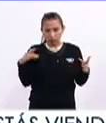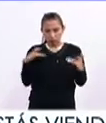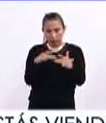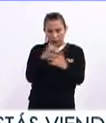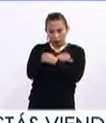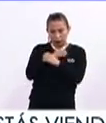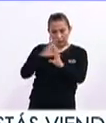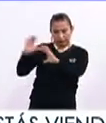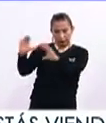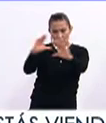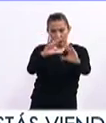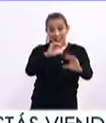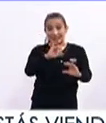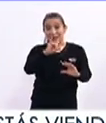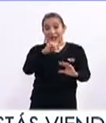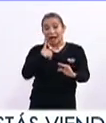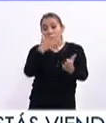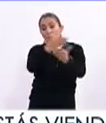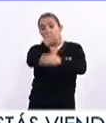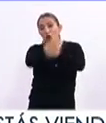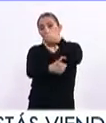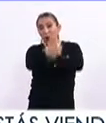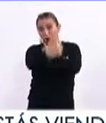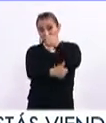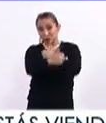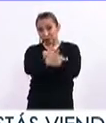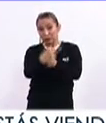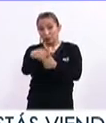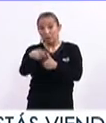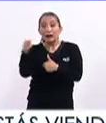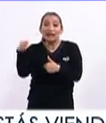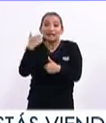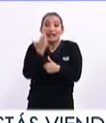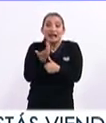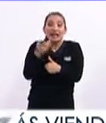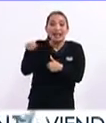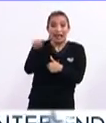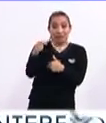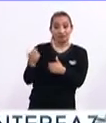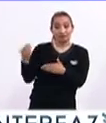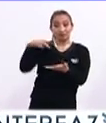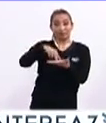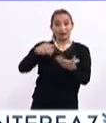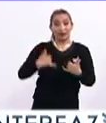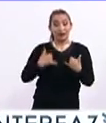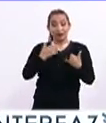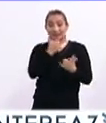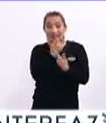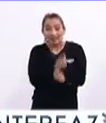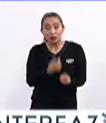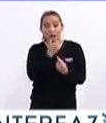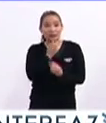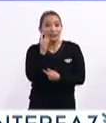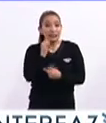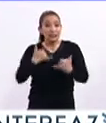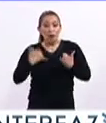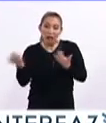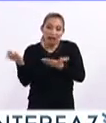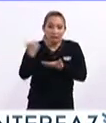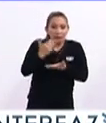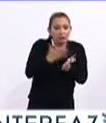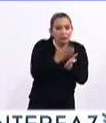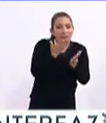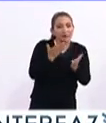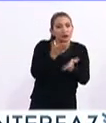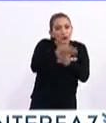de educación cívica, llevando varios concursos que lo que van a buscar es justamente empoderar a las niñas y a los niños y a los jóvenes para